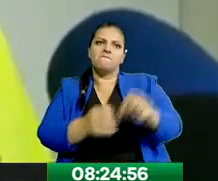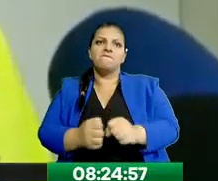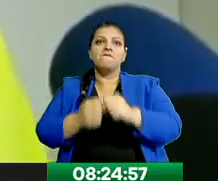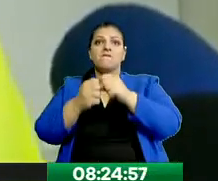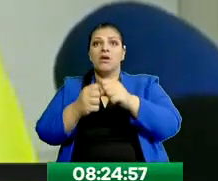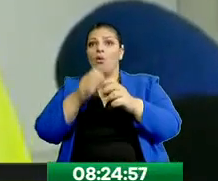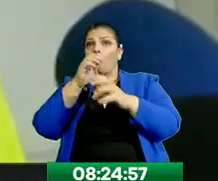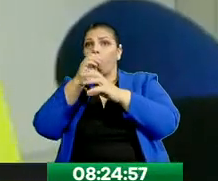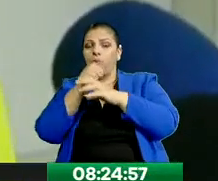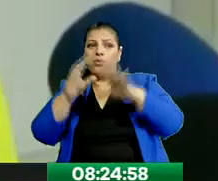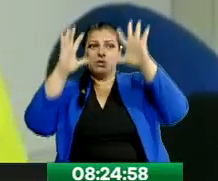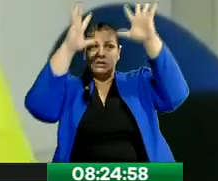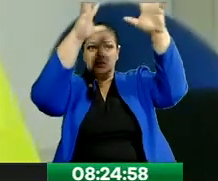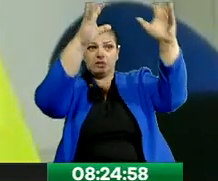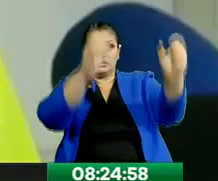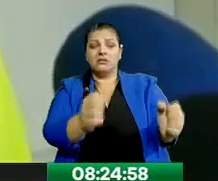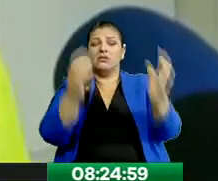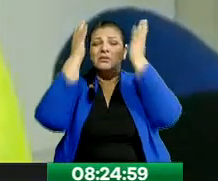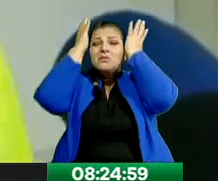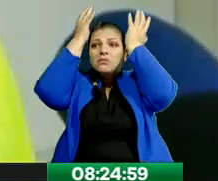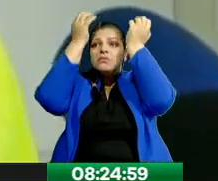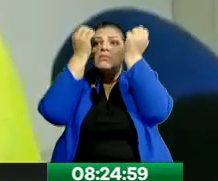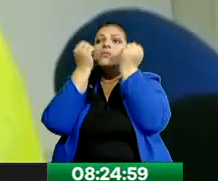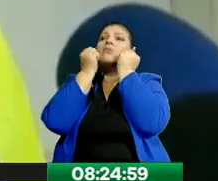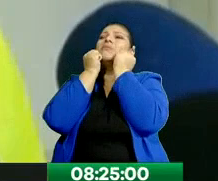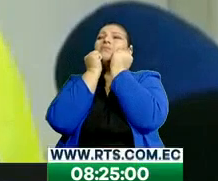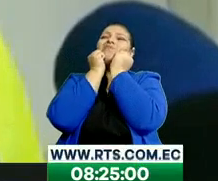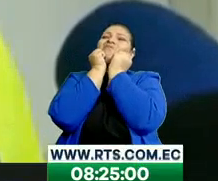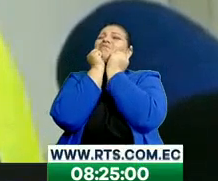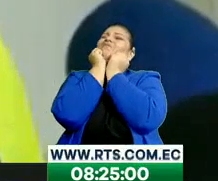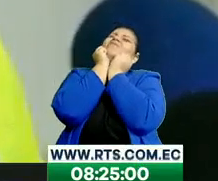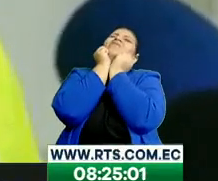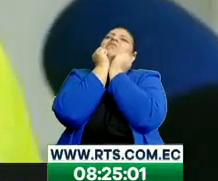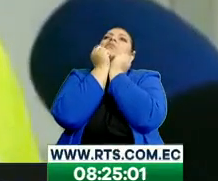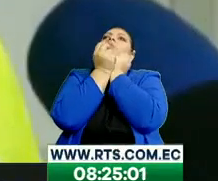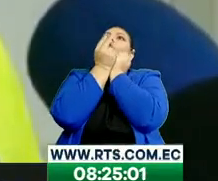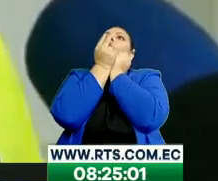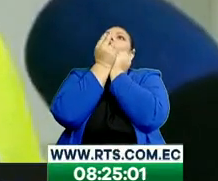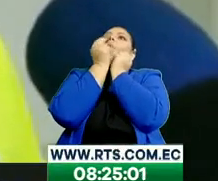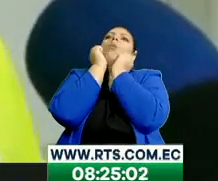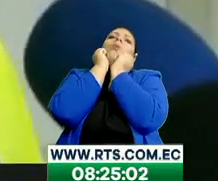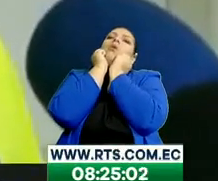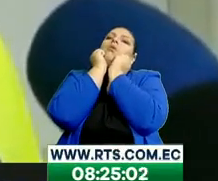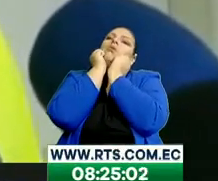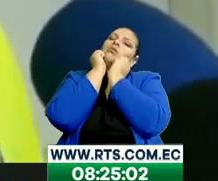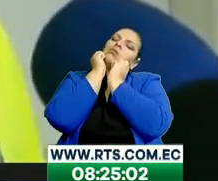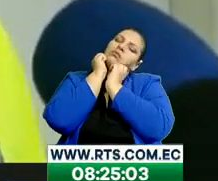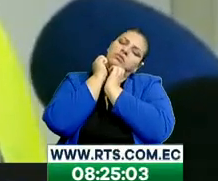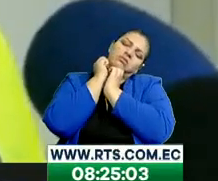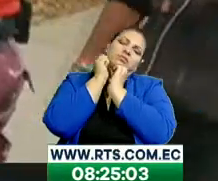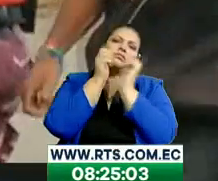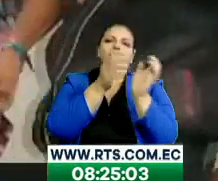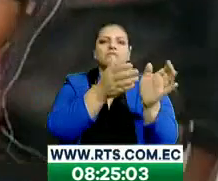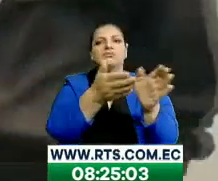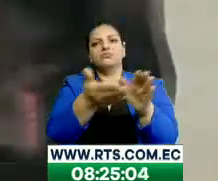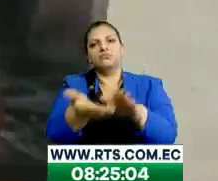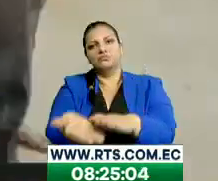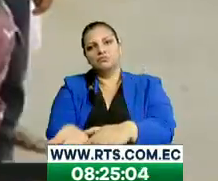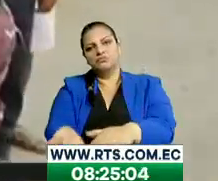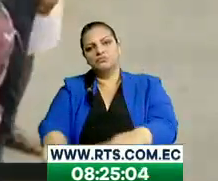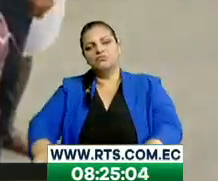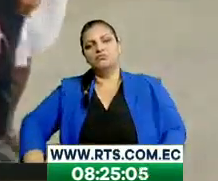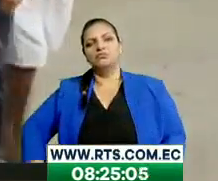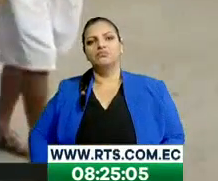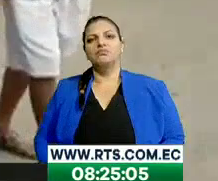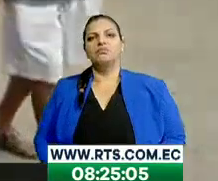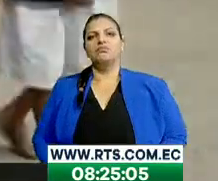las cosas, habría puesto resistencia, le habrían victimado asfixiándole con una funda. Informó